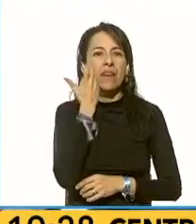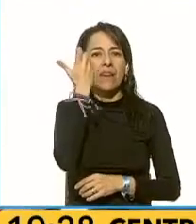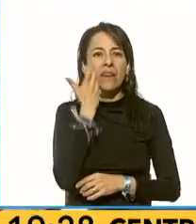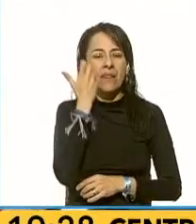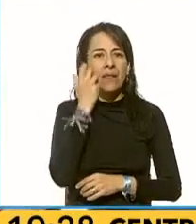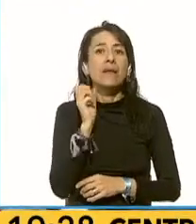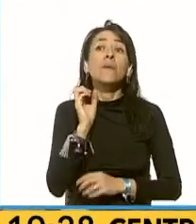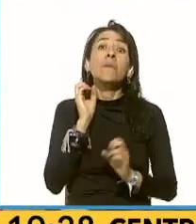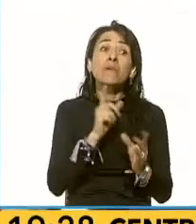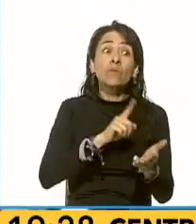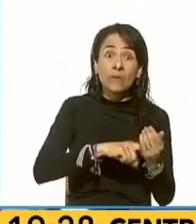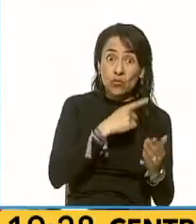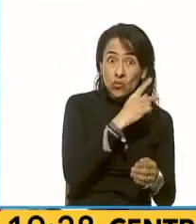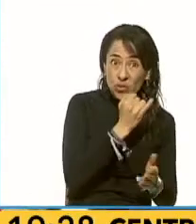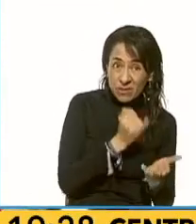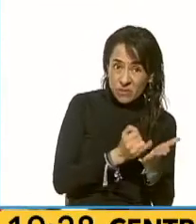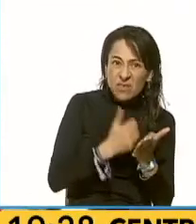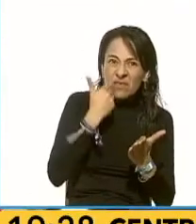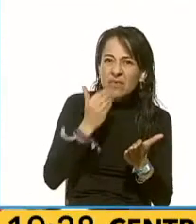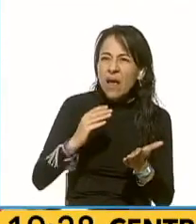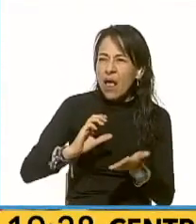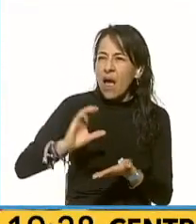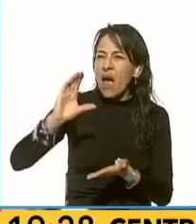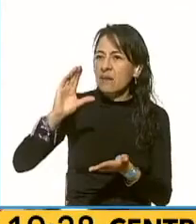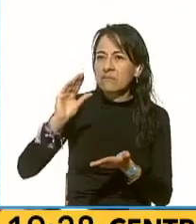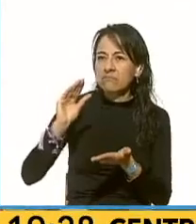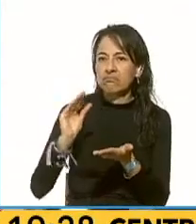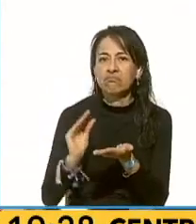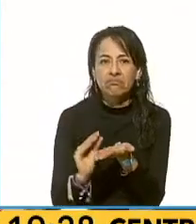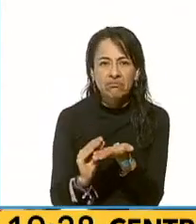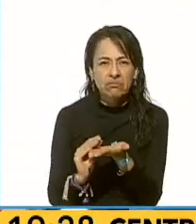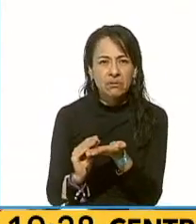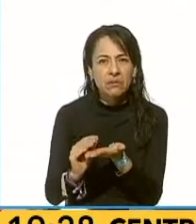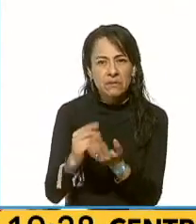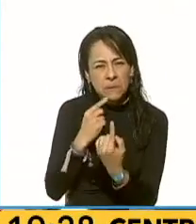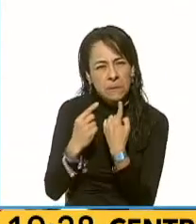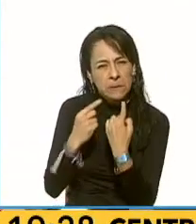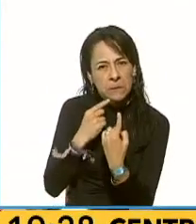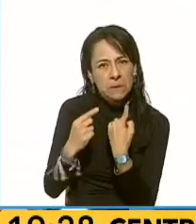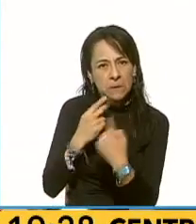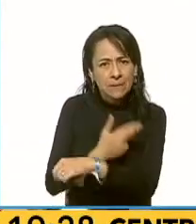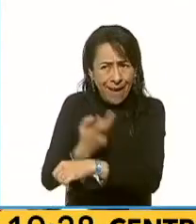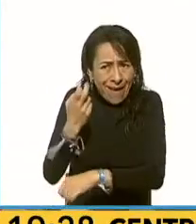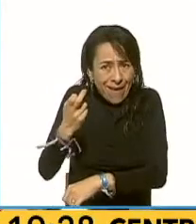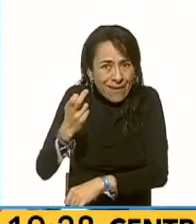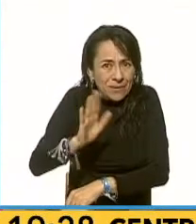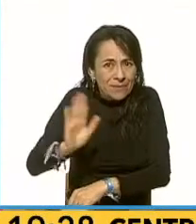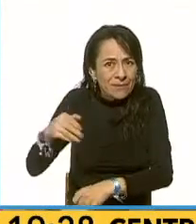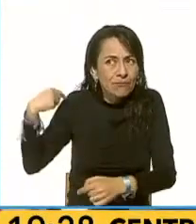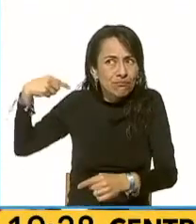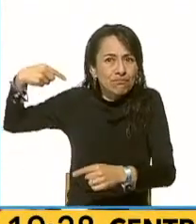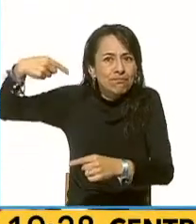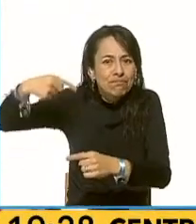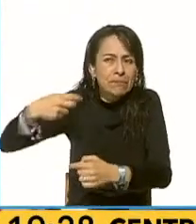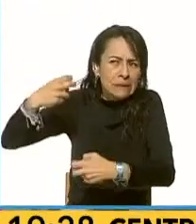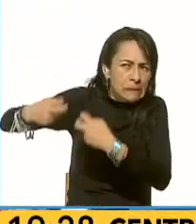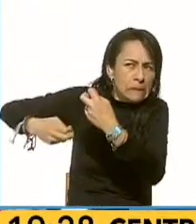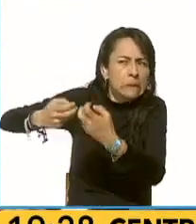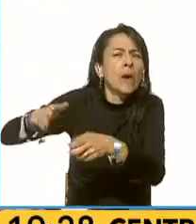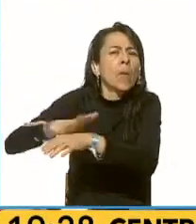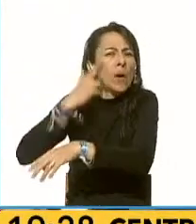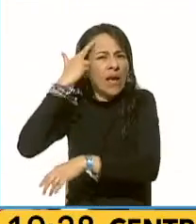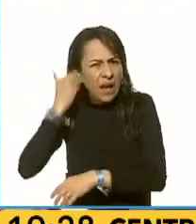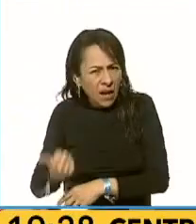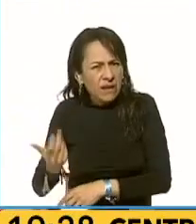los impuestos que tiene que pagar, pues eso son las críticas que se le han hecho, son las críticas que se han emitido y por supuesto